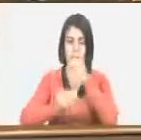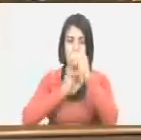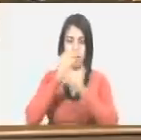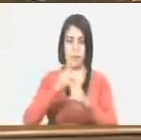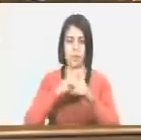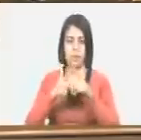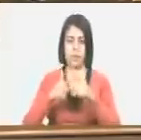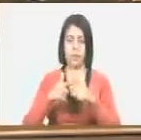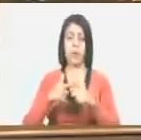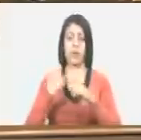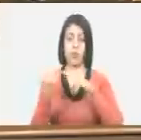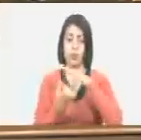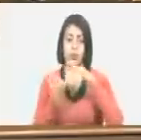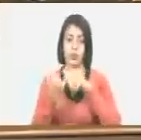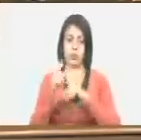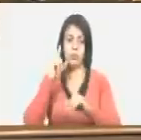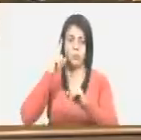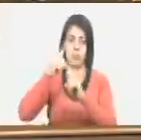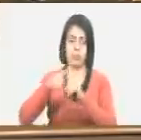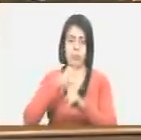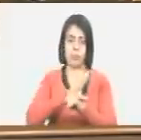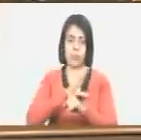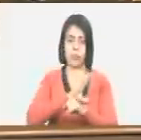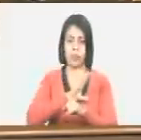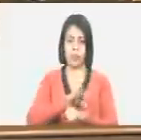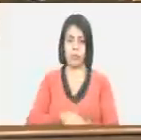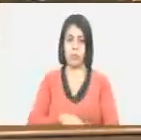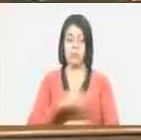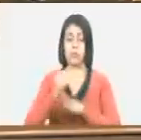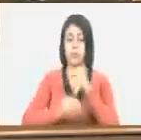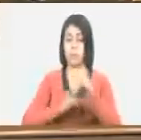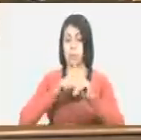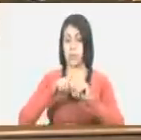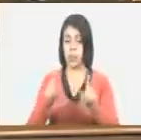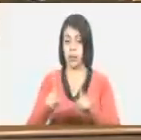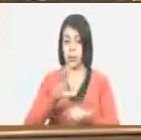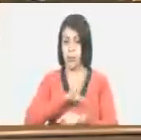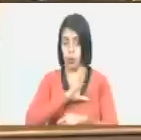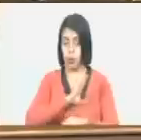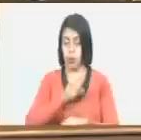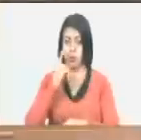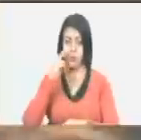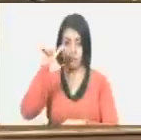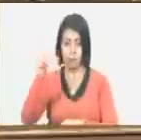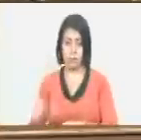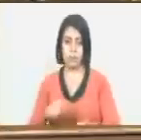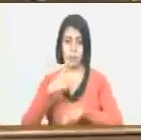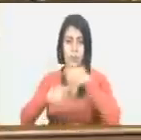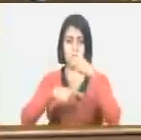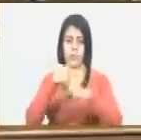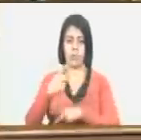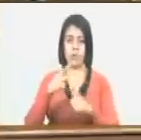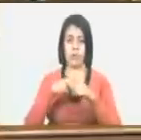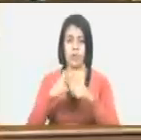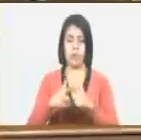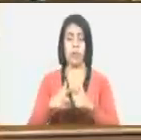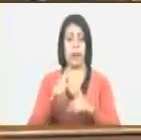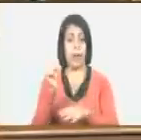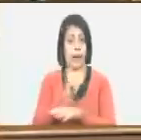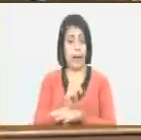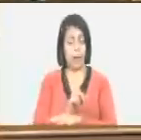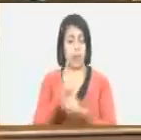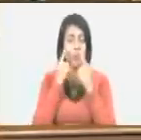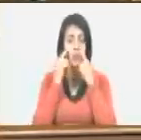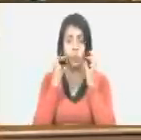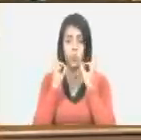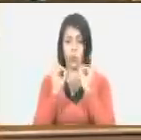relacionado con la adquisición o destinación de los bienes, siempre y cuando el titular aparente proceda de manera diligente,